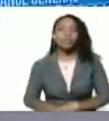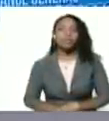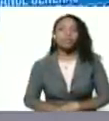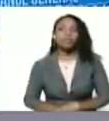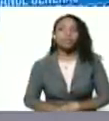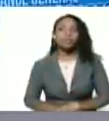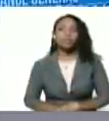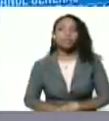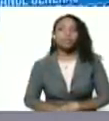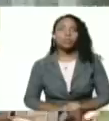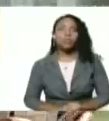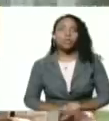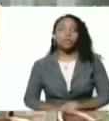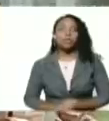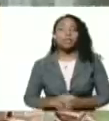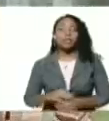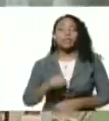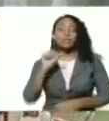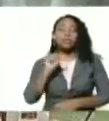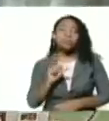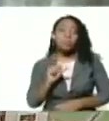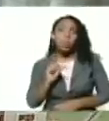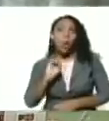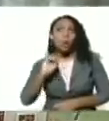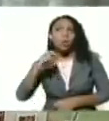San Agustín, ¿del sur o del norte?